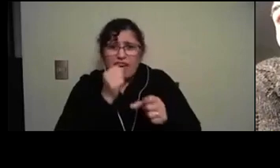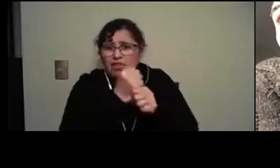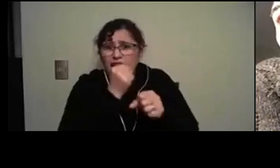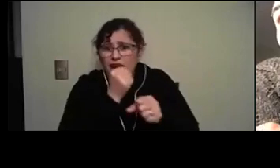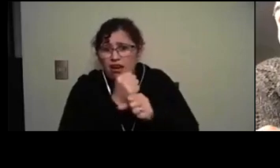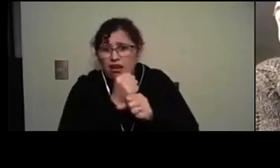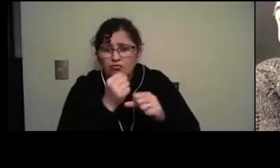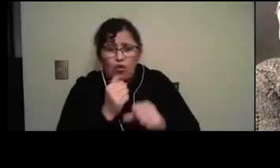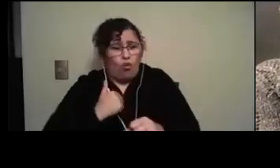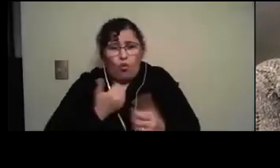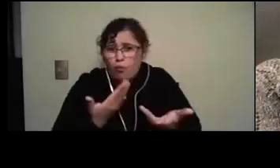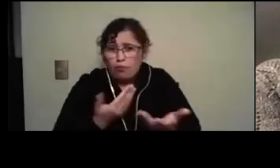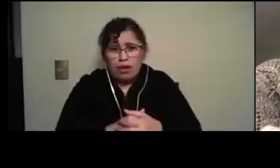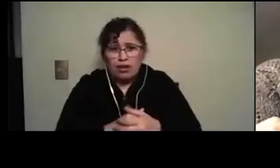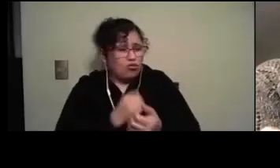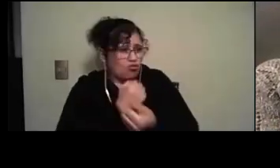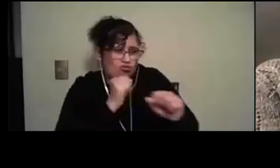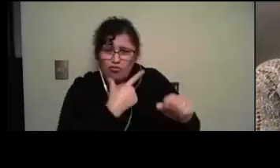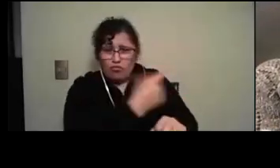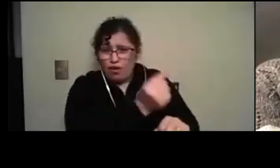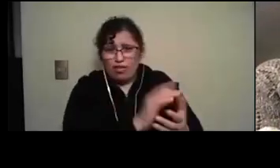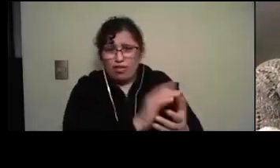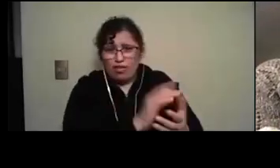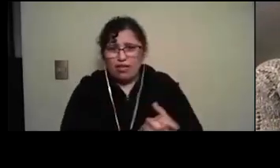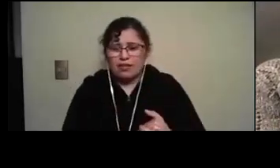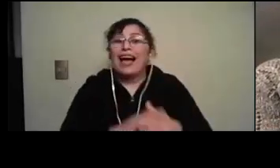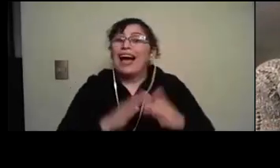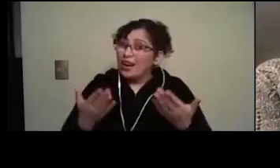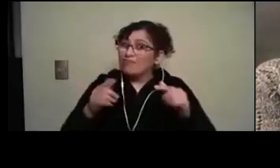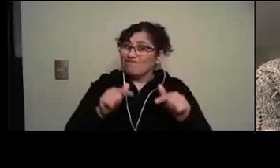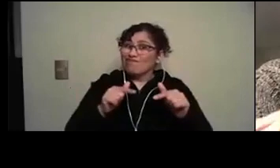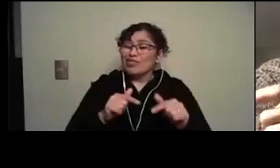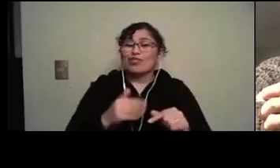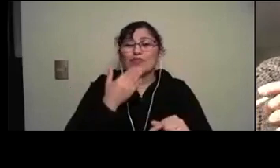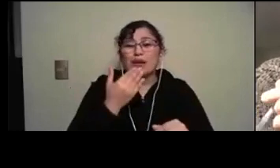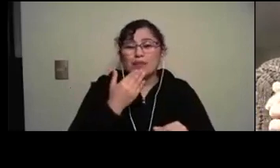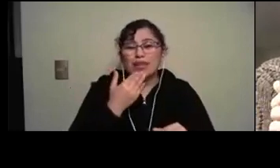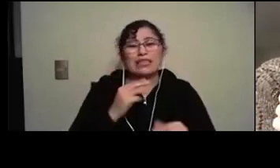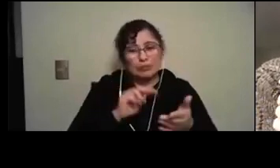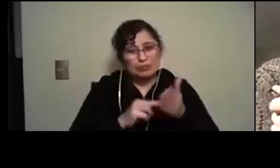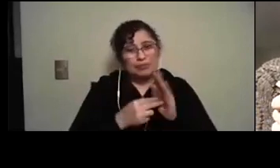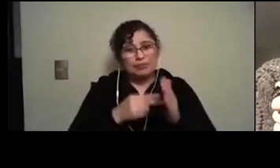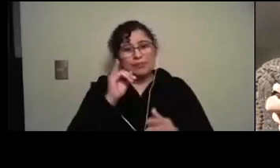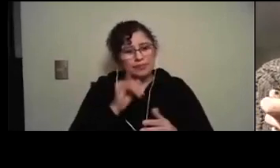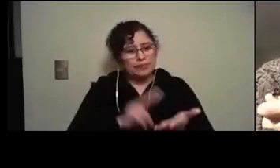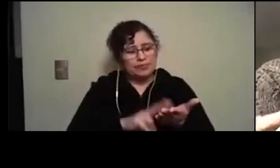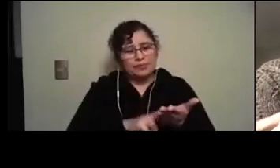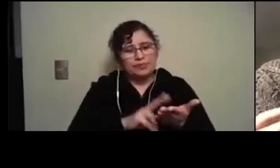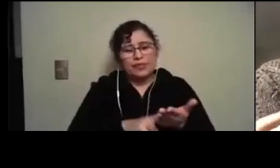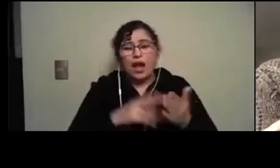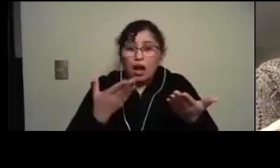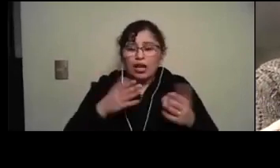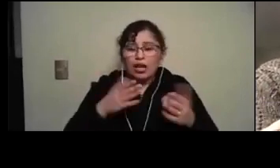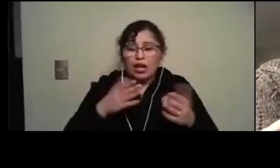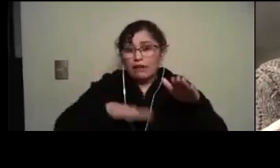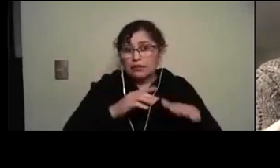la, la demencia trae consigo un tema económico importante de la familia, ¿ya? Uno puede tener la disposición a